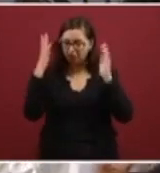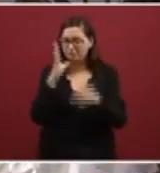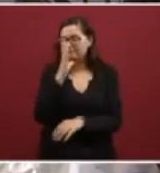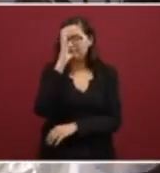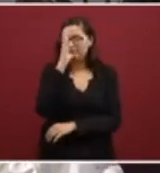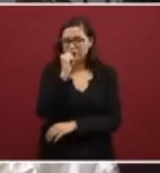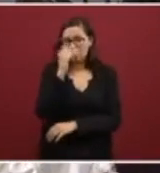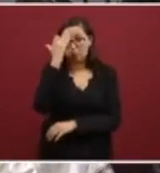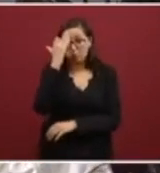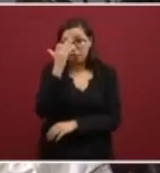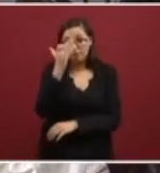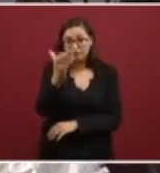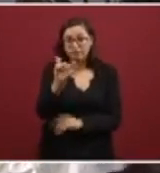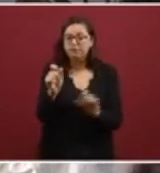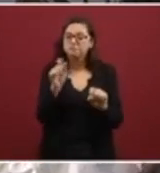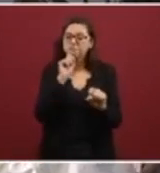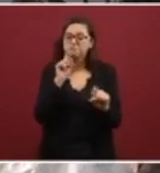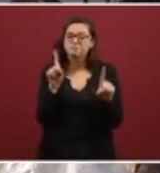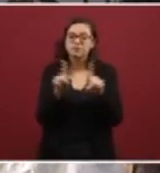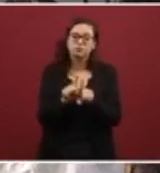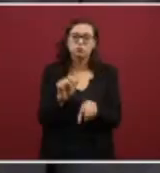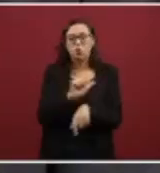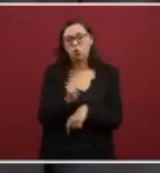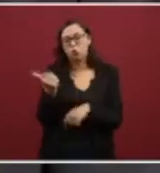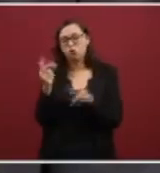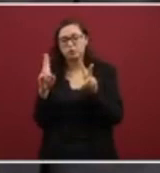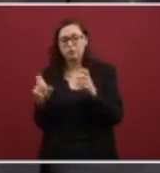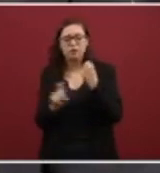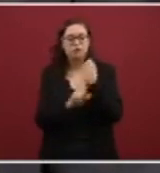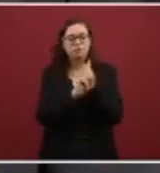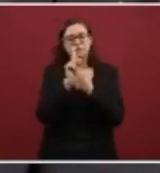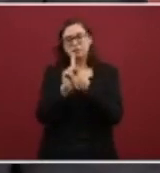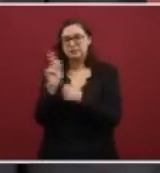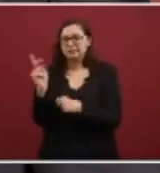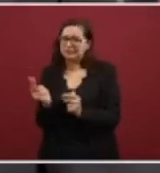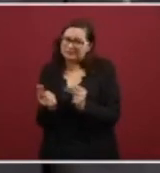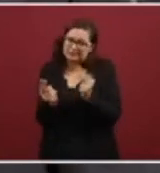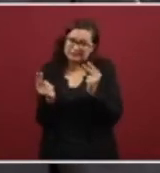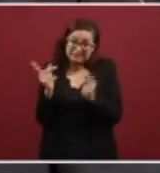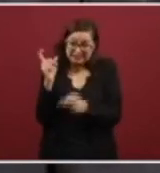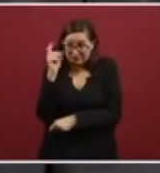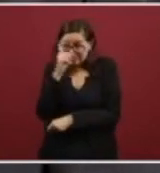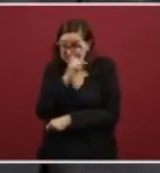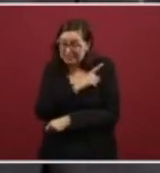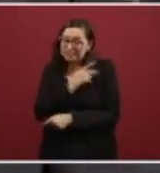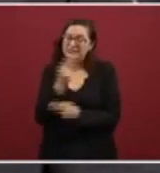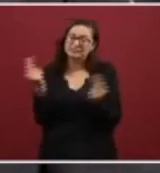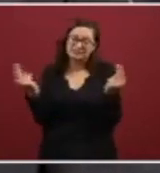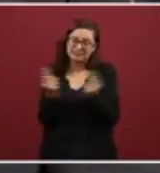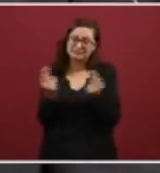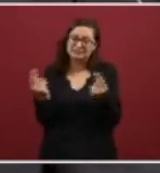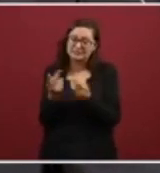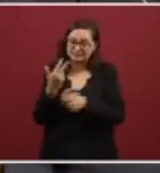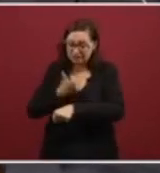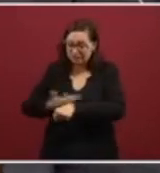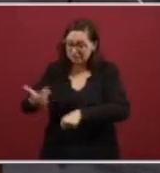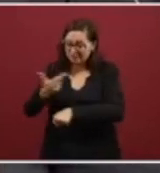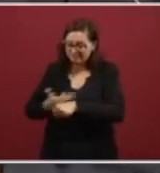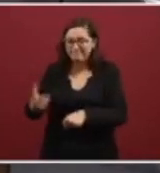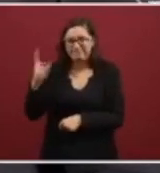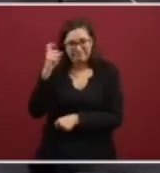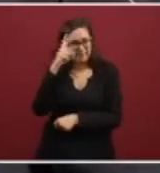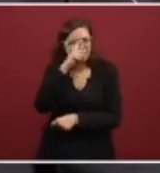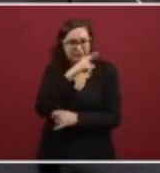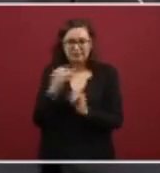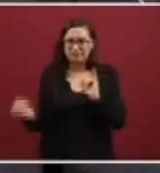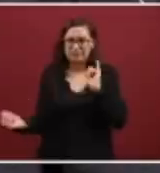como muchos otros problemas que son complejos, se requieren respuestas complejas y en este caso también va a ser así. Hay que tener